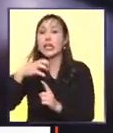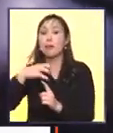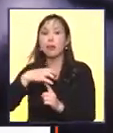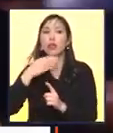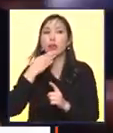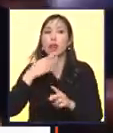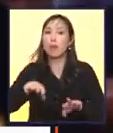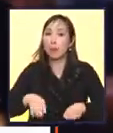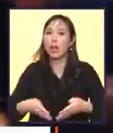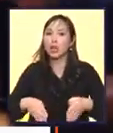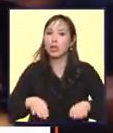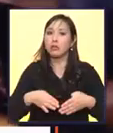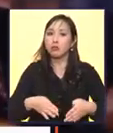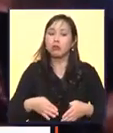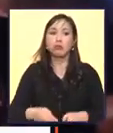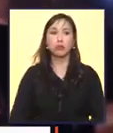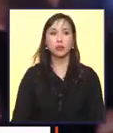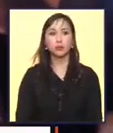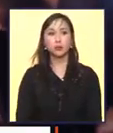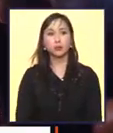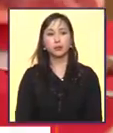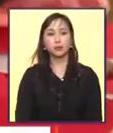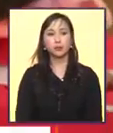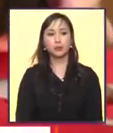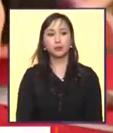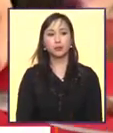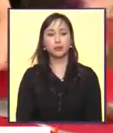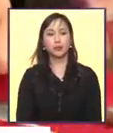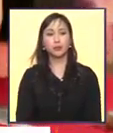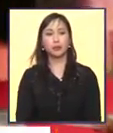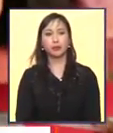parrilla cocinándose, ahumándose.